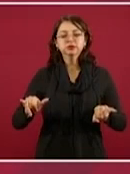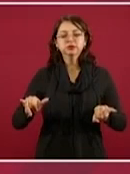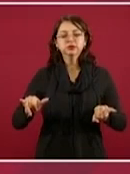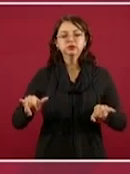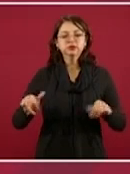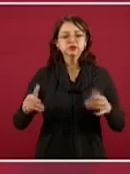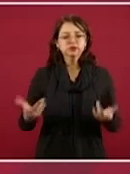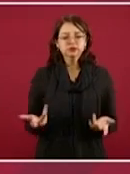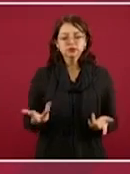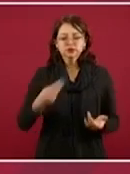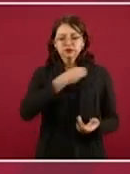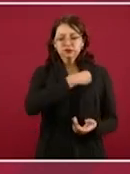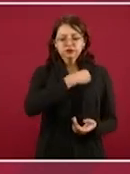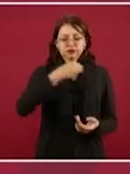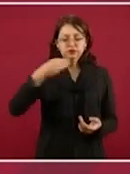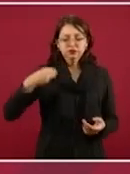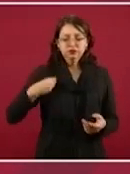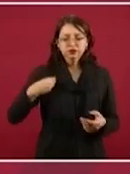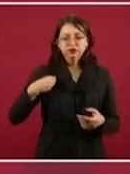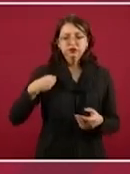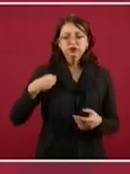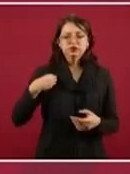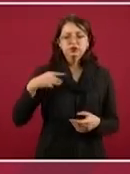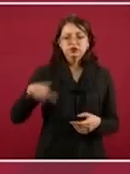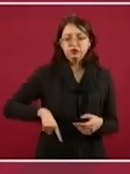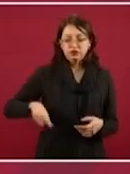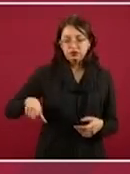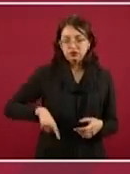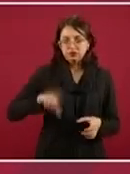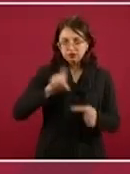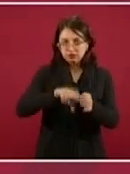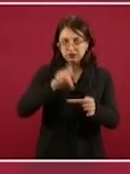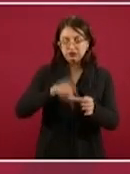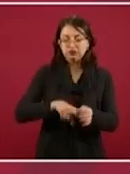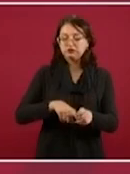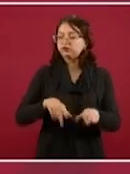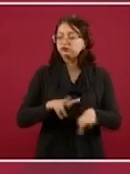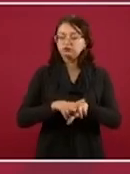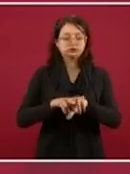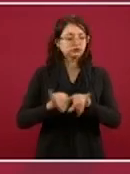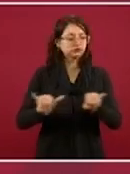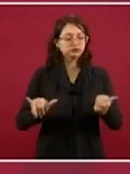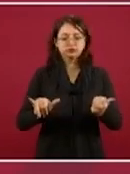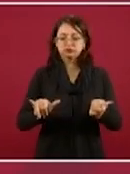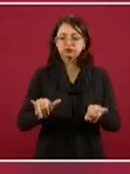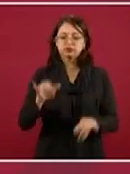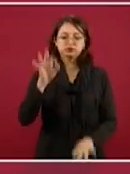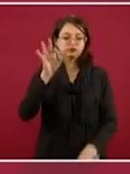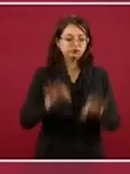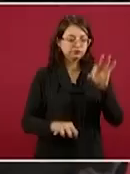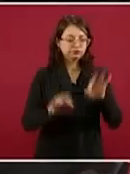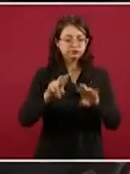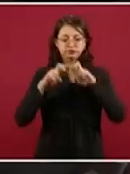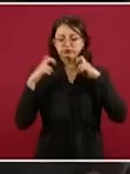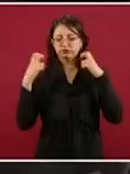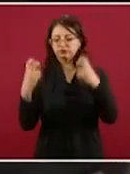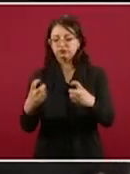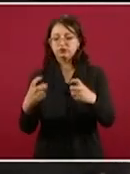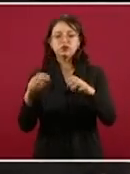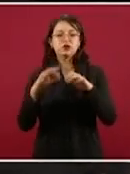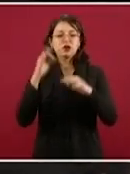a ningún miembro del gobierno, incluidos jueces, magistrados,